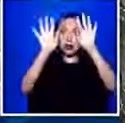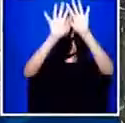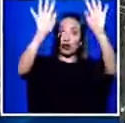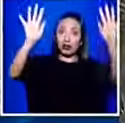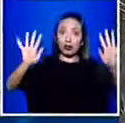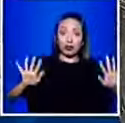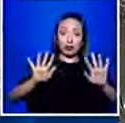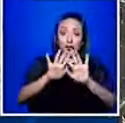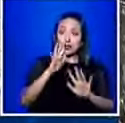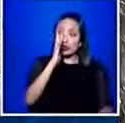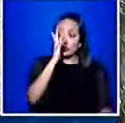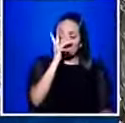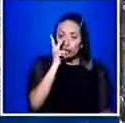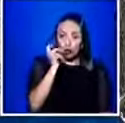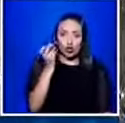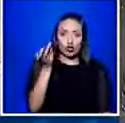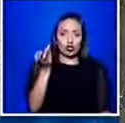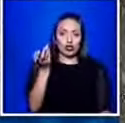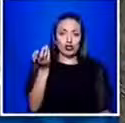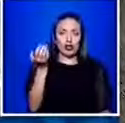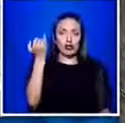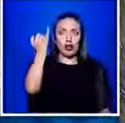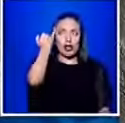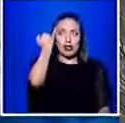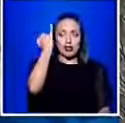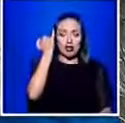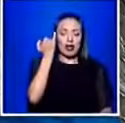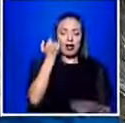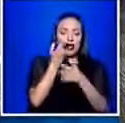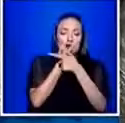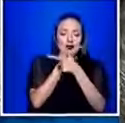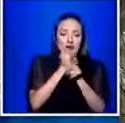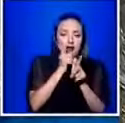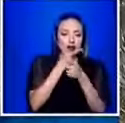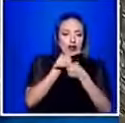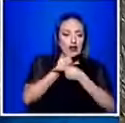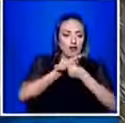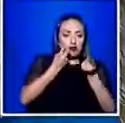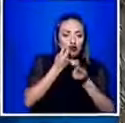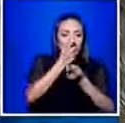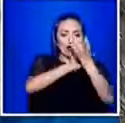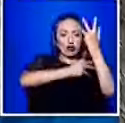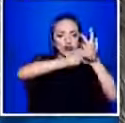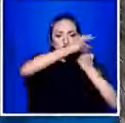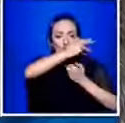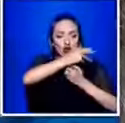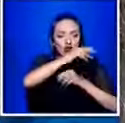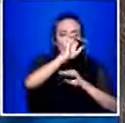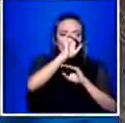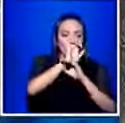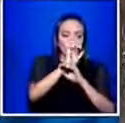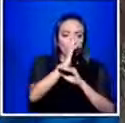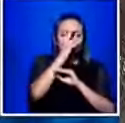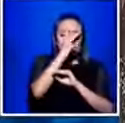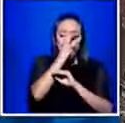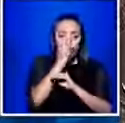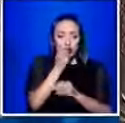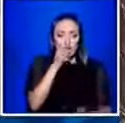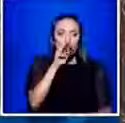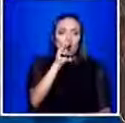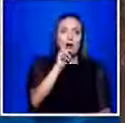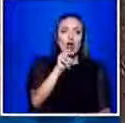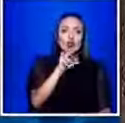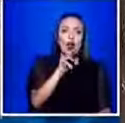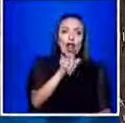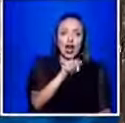un símbolo para que nosotros podamos seguir difundiendo la historia de nuestro país, Manuelita Sáenz,